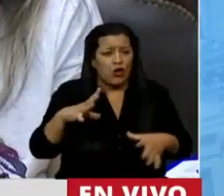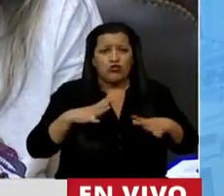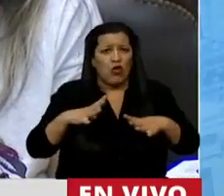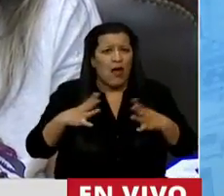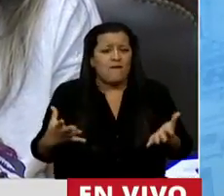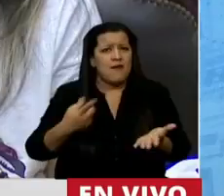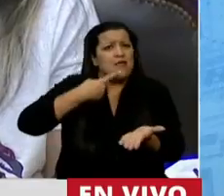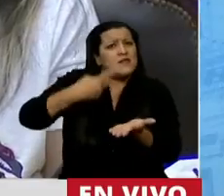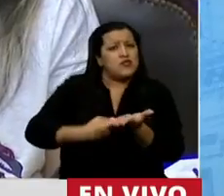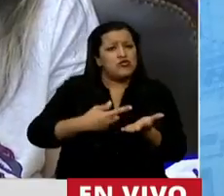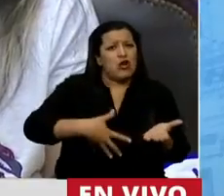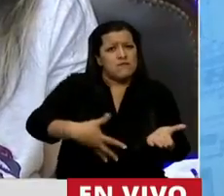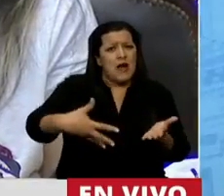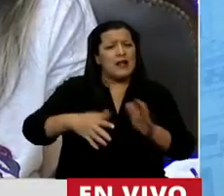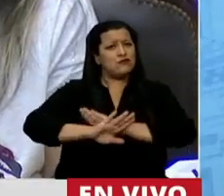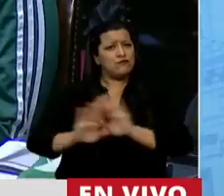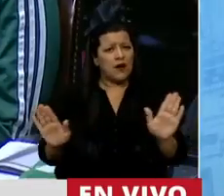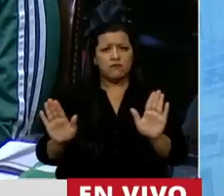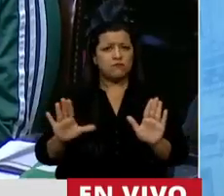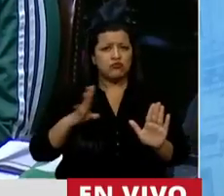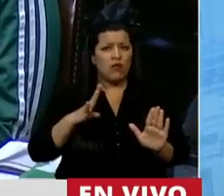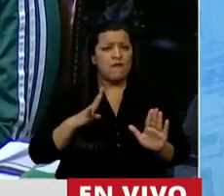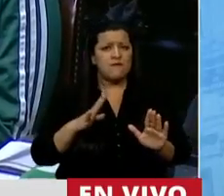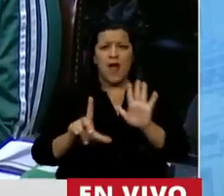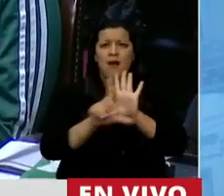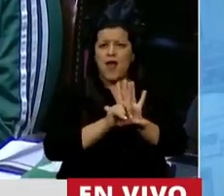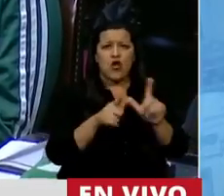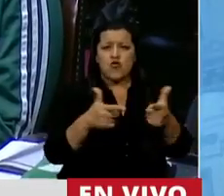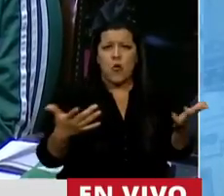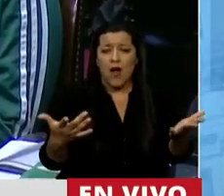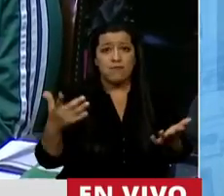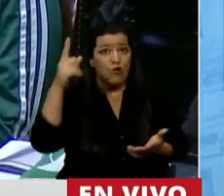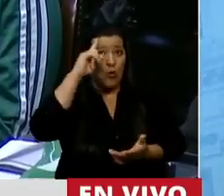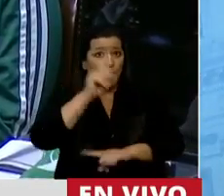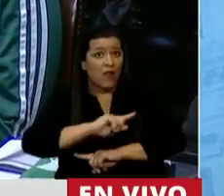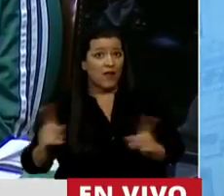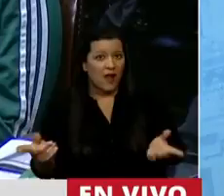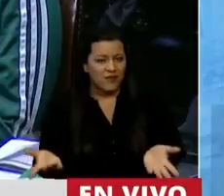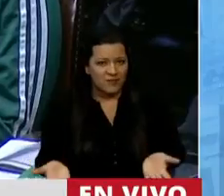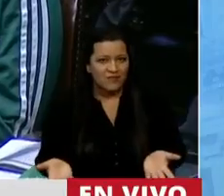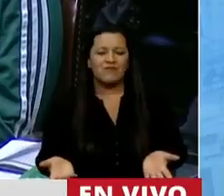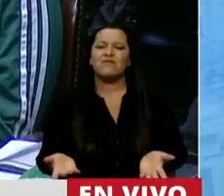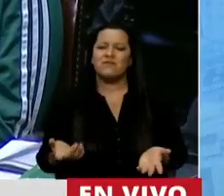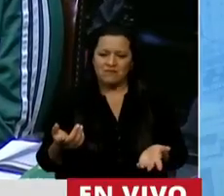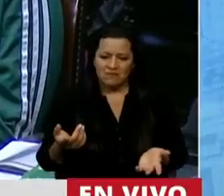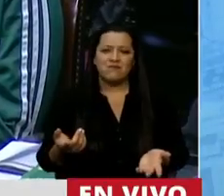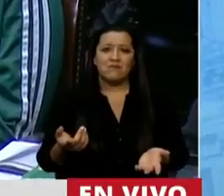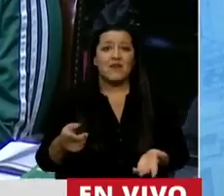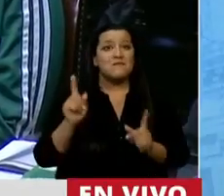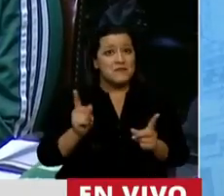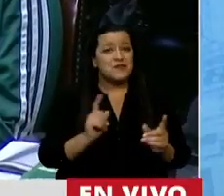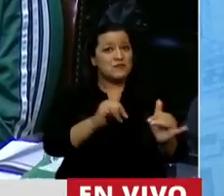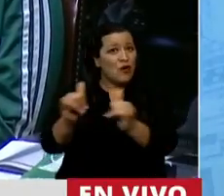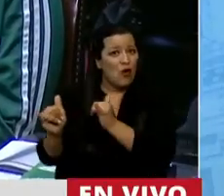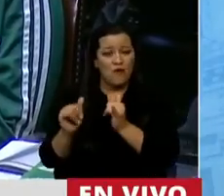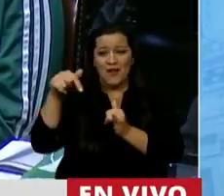tomar ese tipo de decisiones en nuestras vidas. Y créame, señor presidente, que esos pibes y pibas